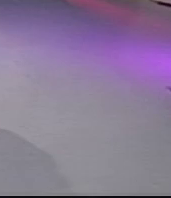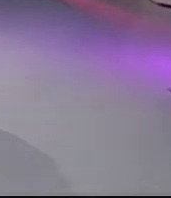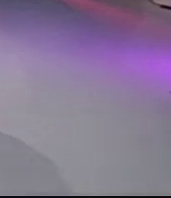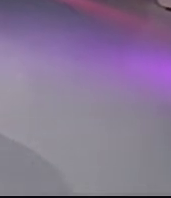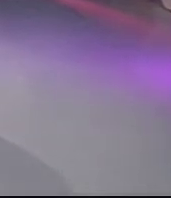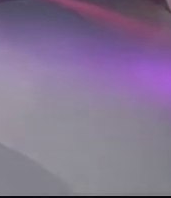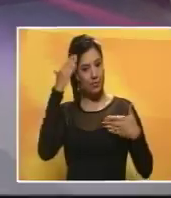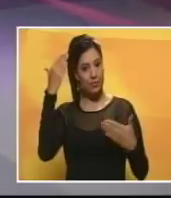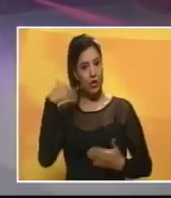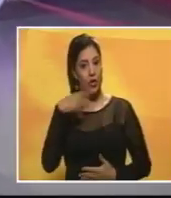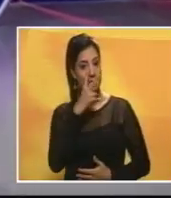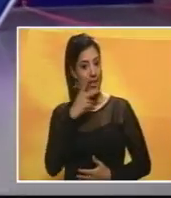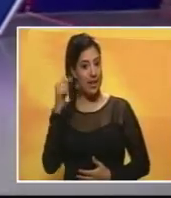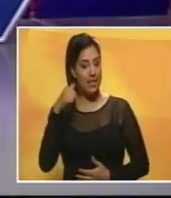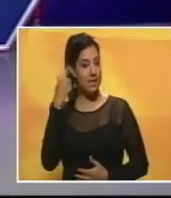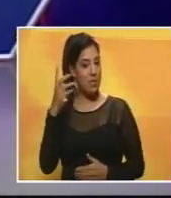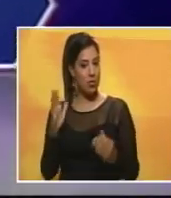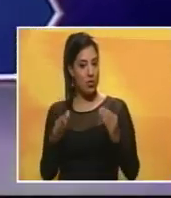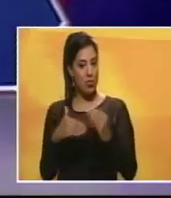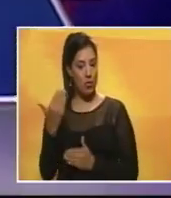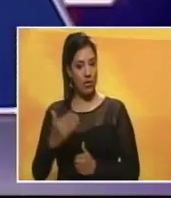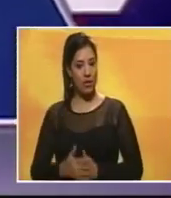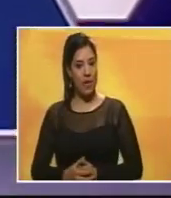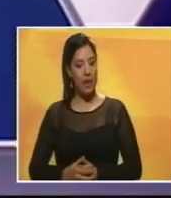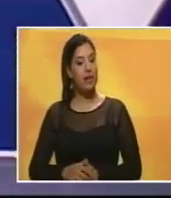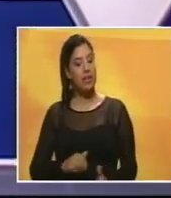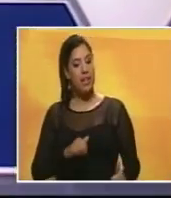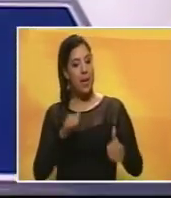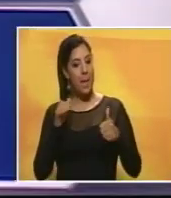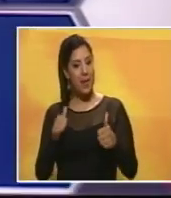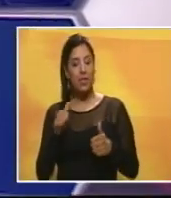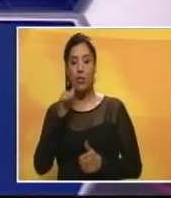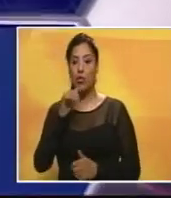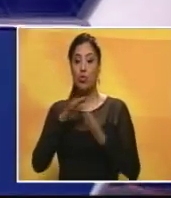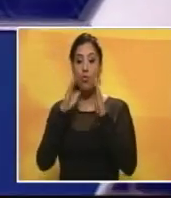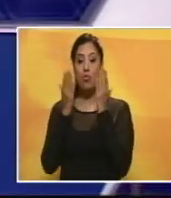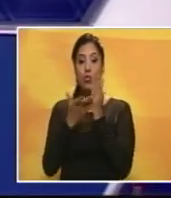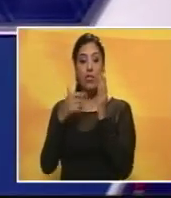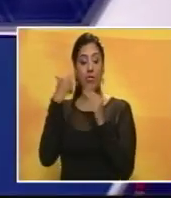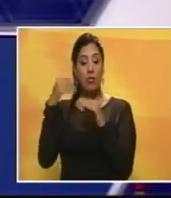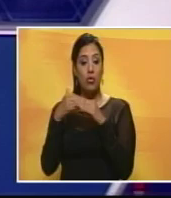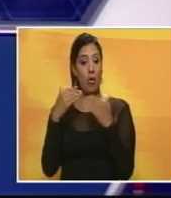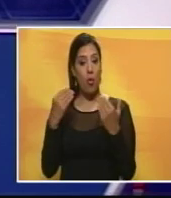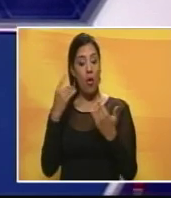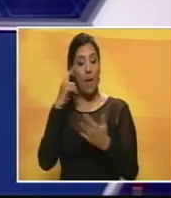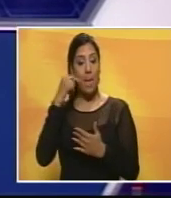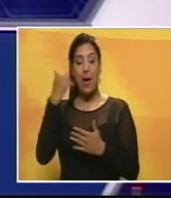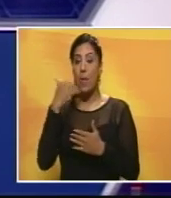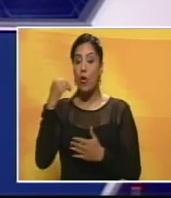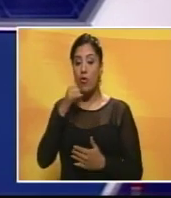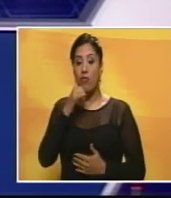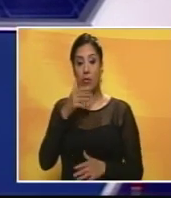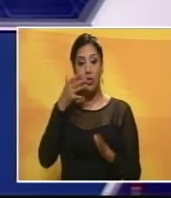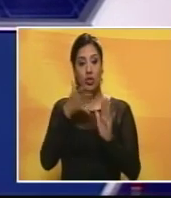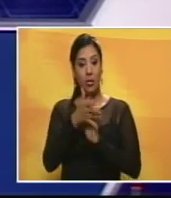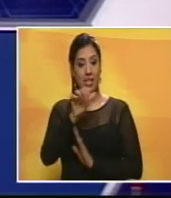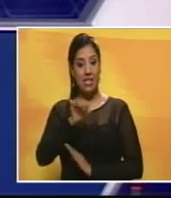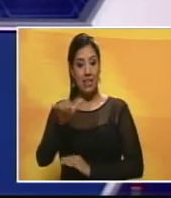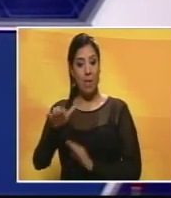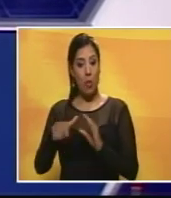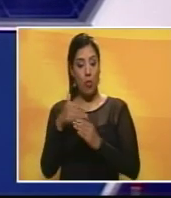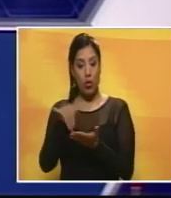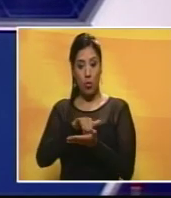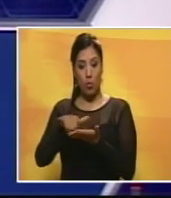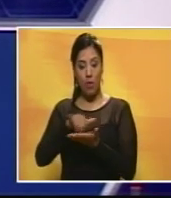Hola, ¿qué tal amigos? Soy Carielis Cuadros y esto es Estrenos y Estrellas. Iniciamos las noticias del mundo del espectáculo con lo más reciente de la Semana de la Moda en